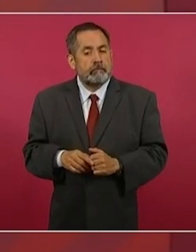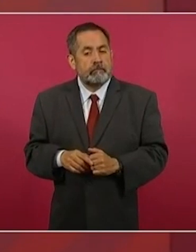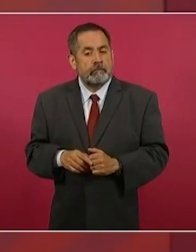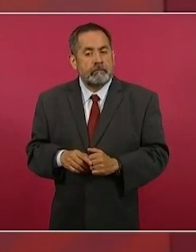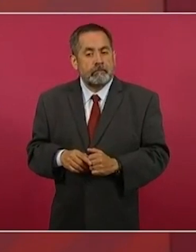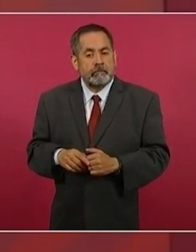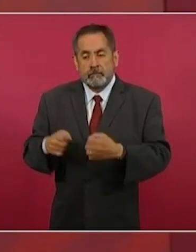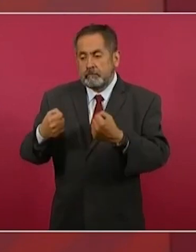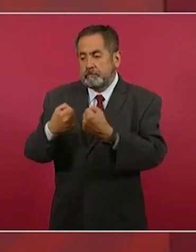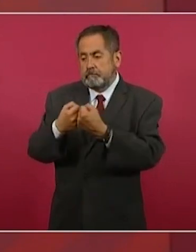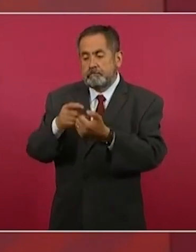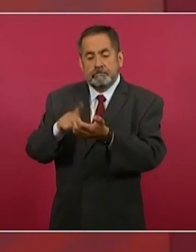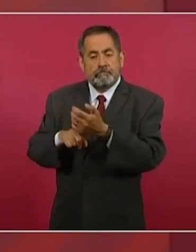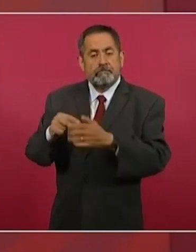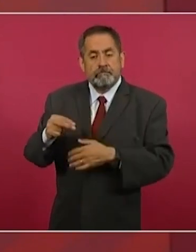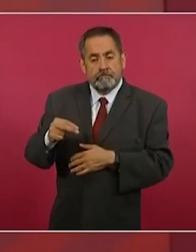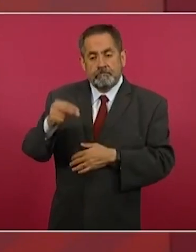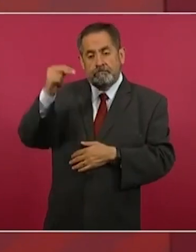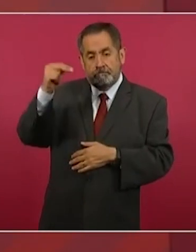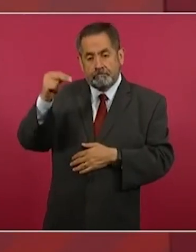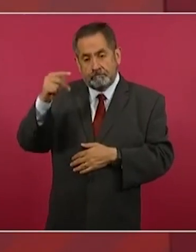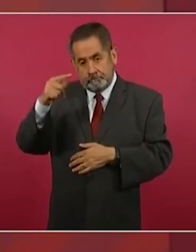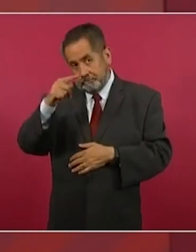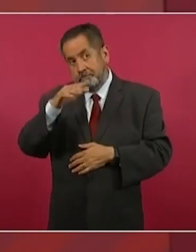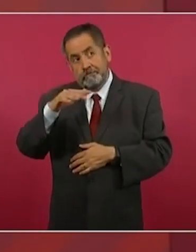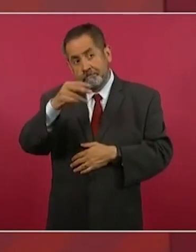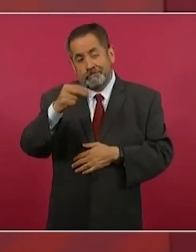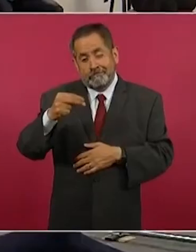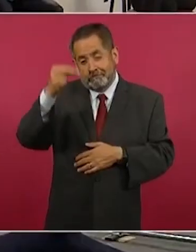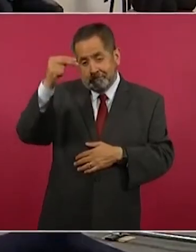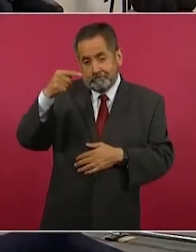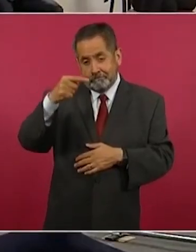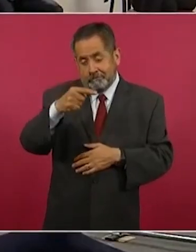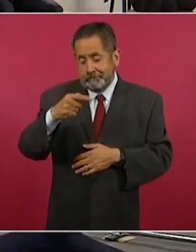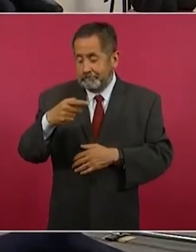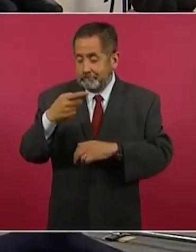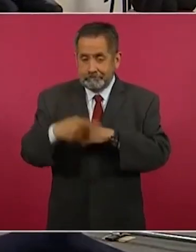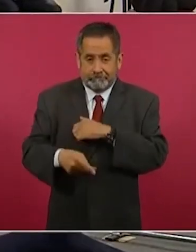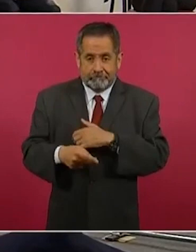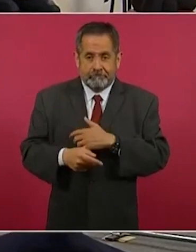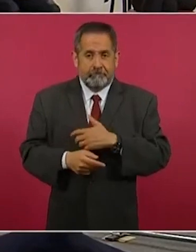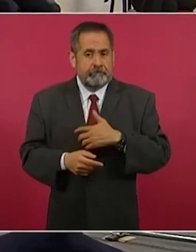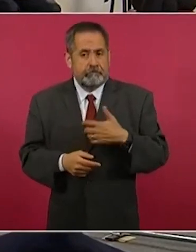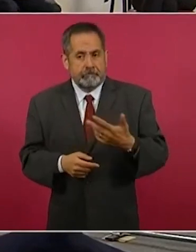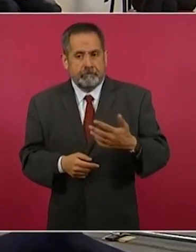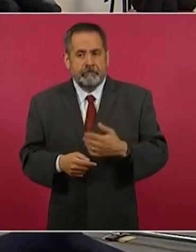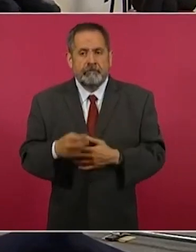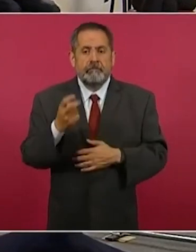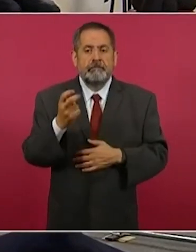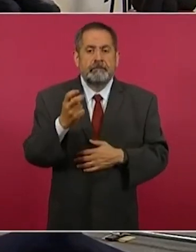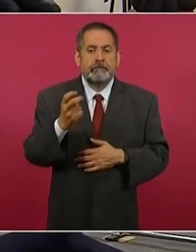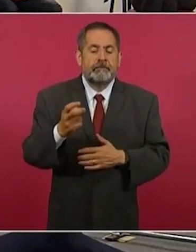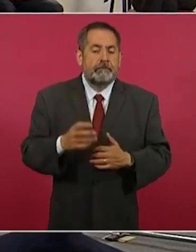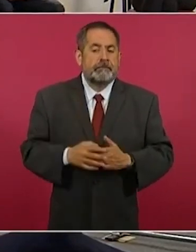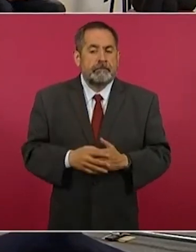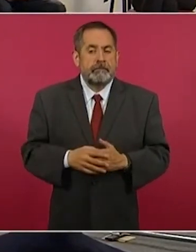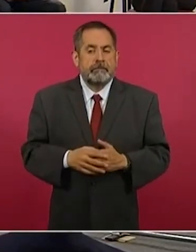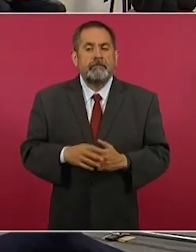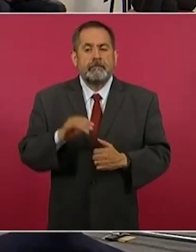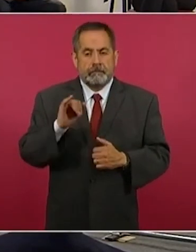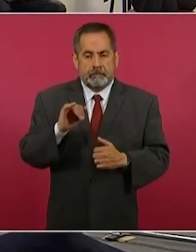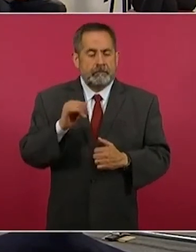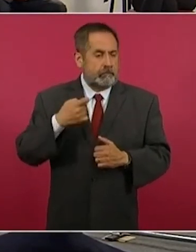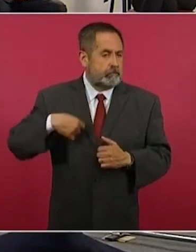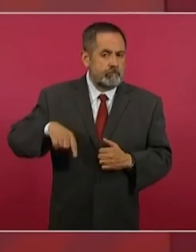la frontera norte entonces por eso si vamos